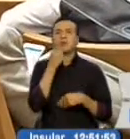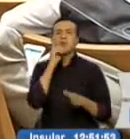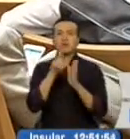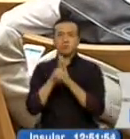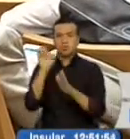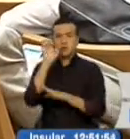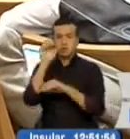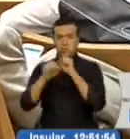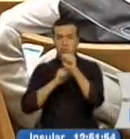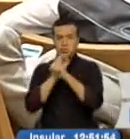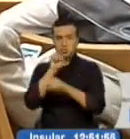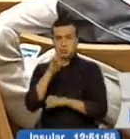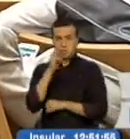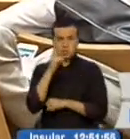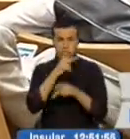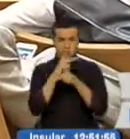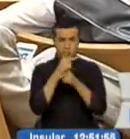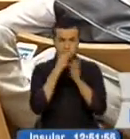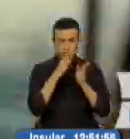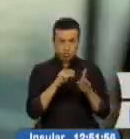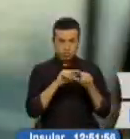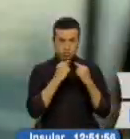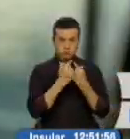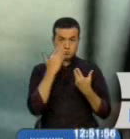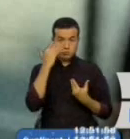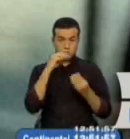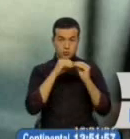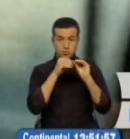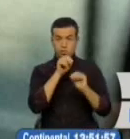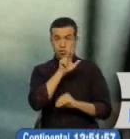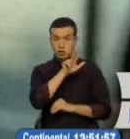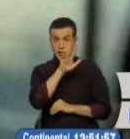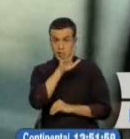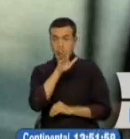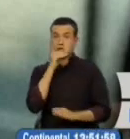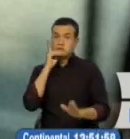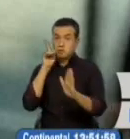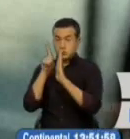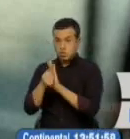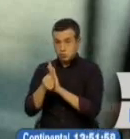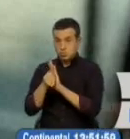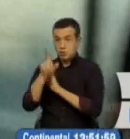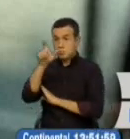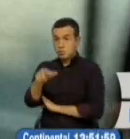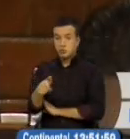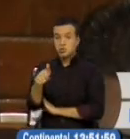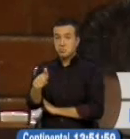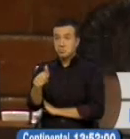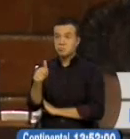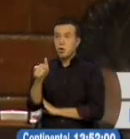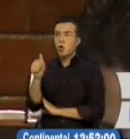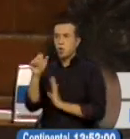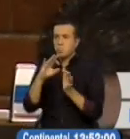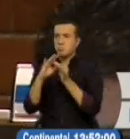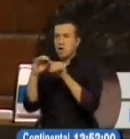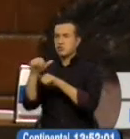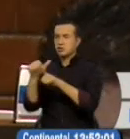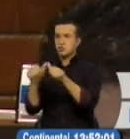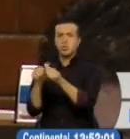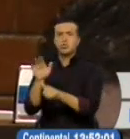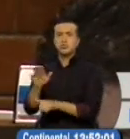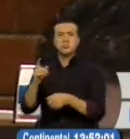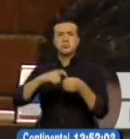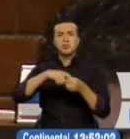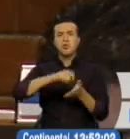enero de este año por los concejales del Bloque de País, tras conocer que el empresario actuaba como asesor ad honorem del burgomaestre capitalino,